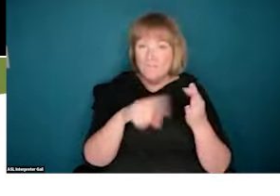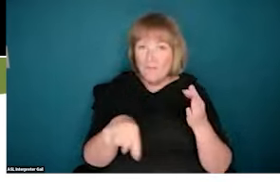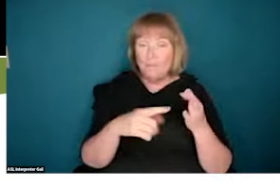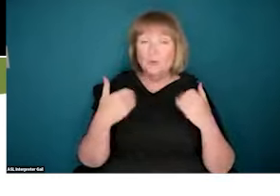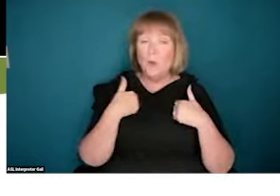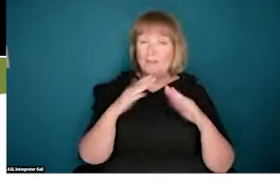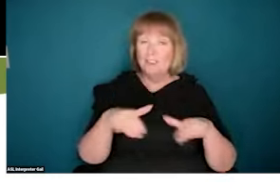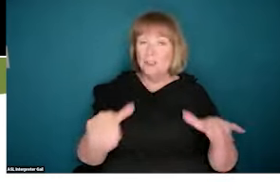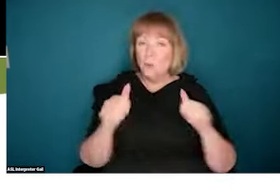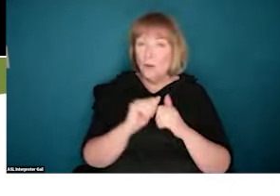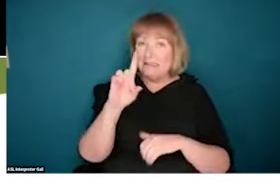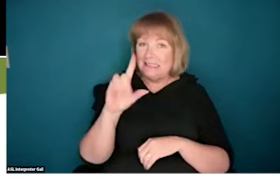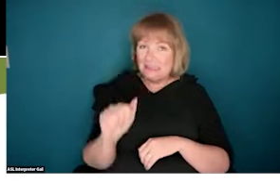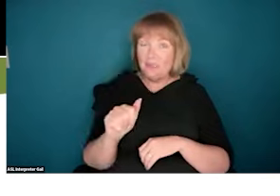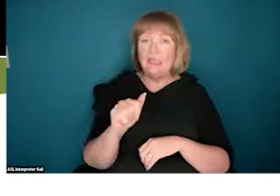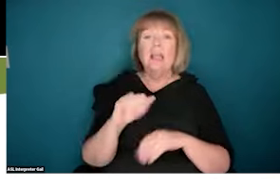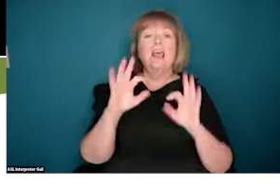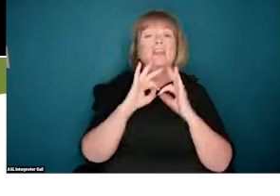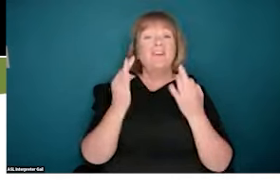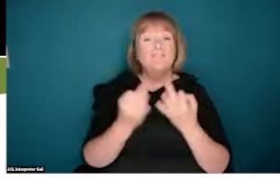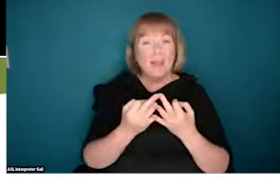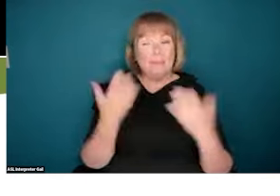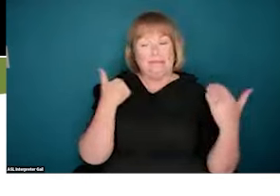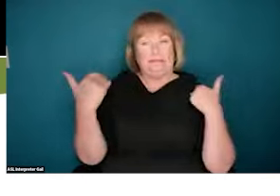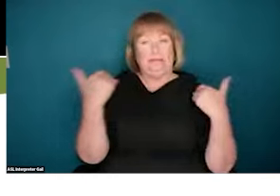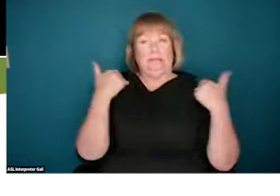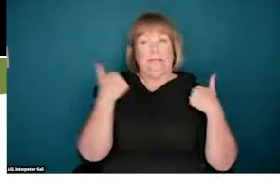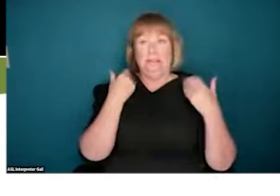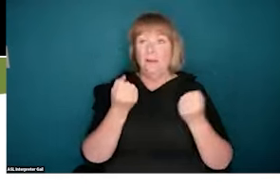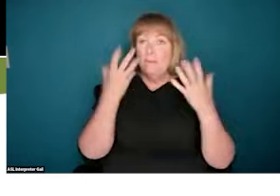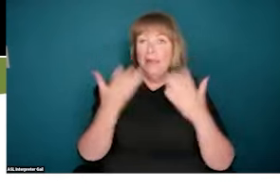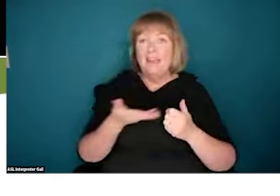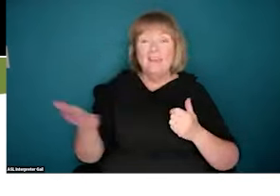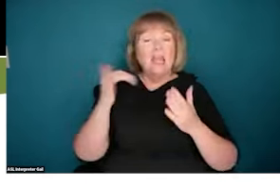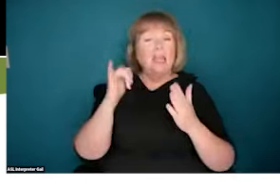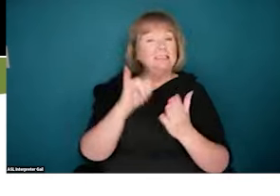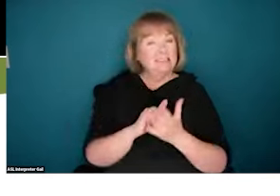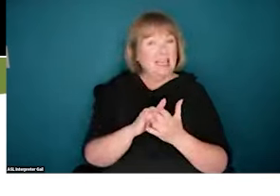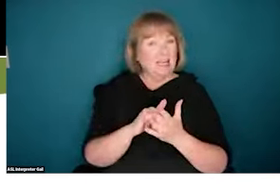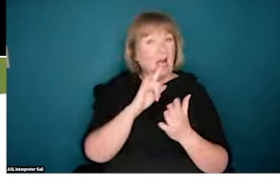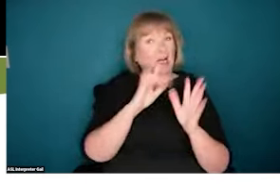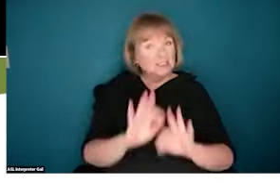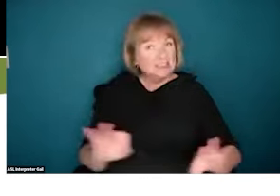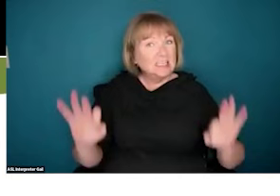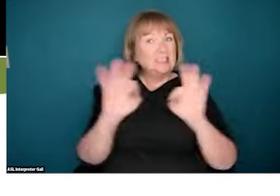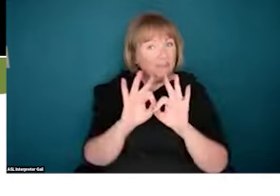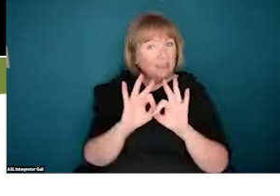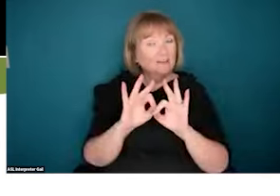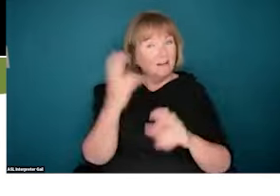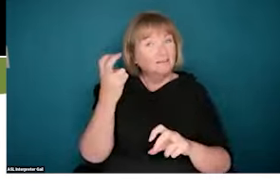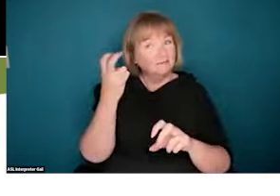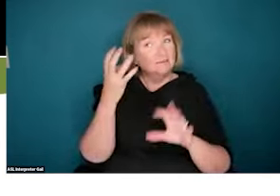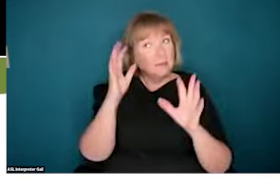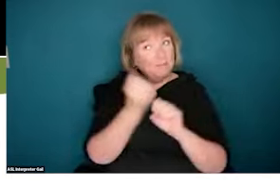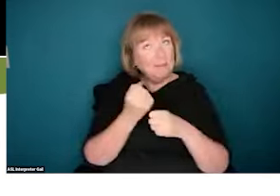discapacidad. Específicamente cuando uno se vuelve adulto legal en este país después de 18 años, tiene muchos retos. Entonces, muchas de